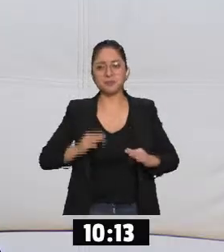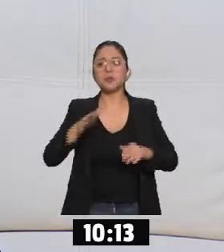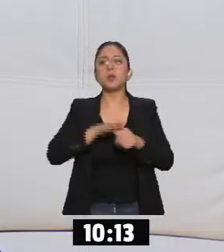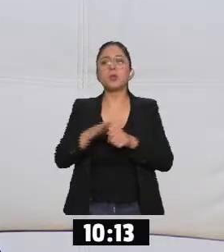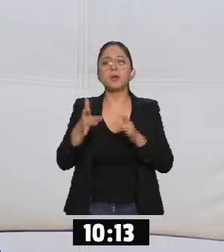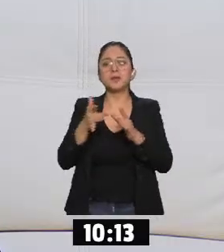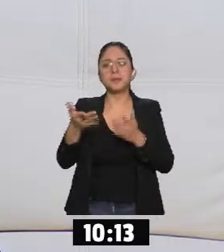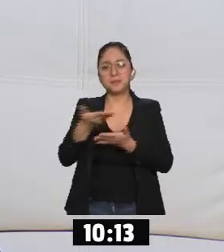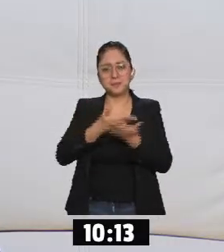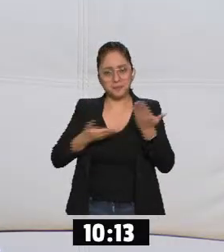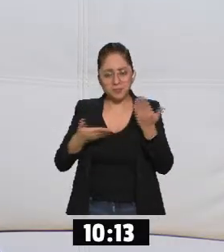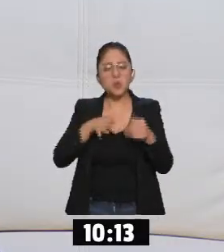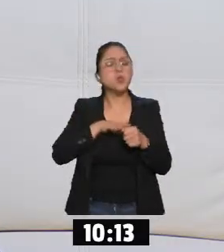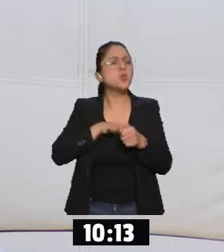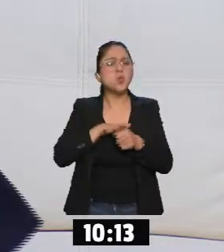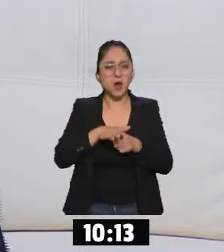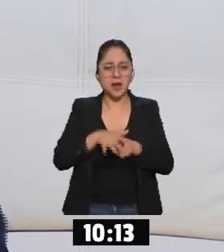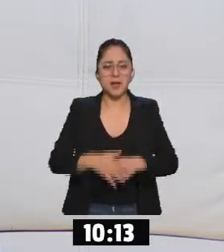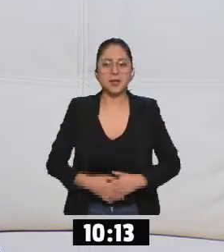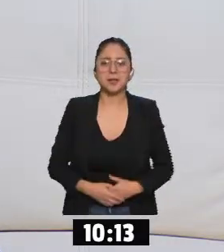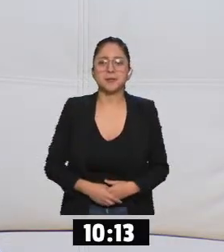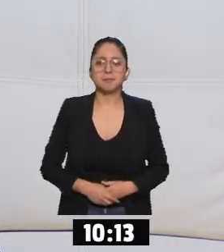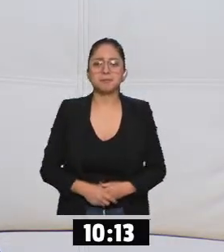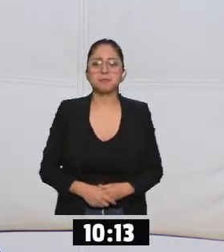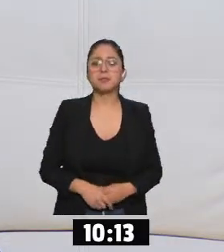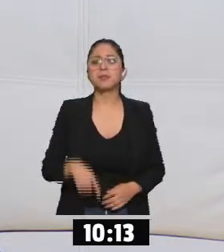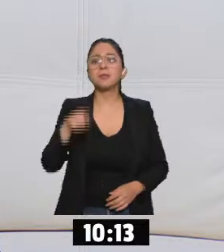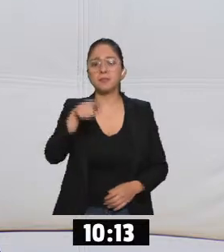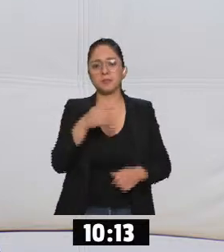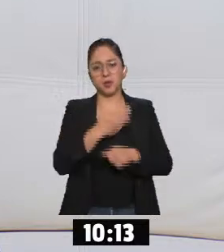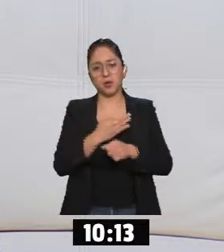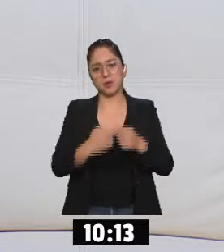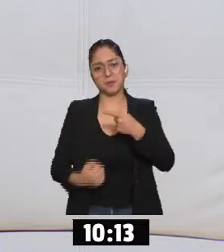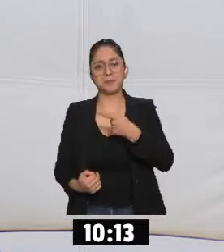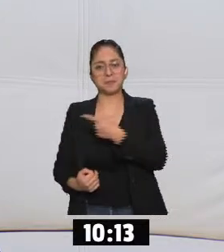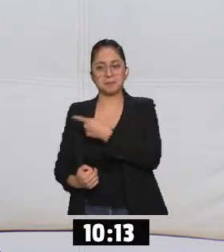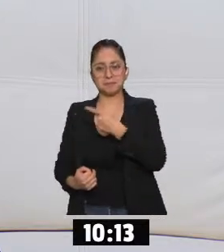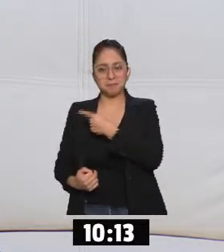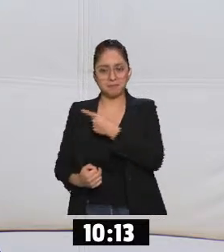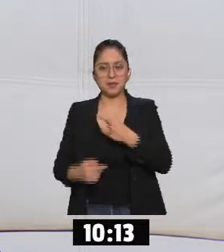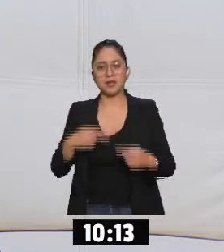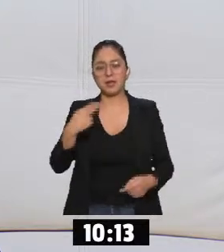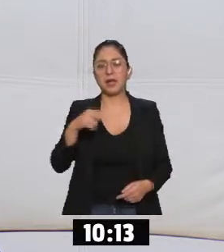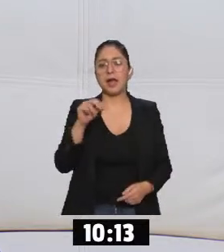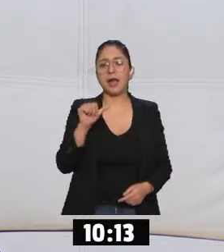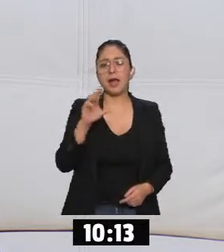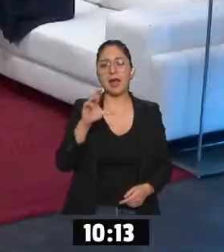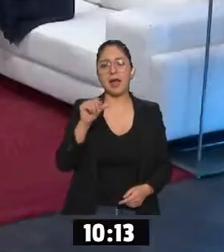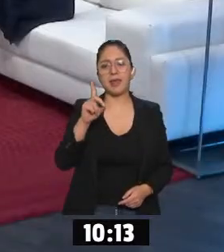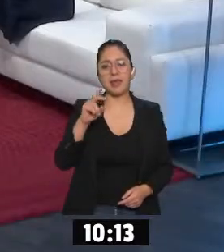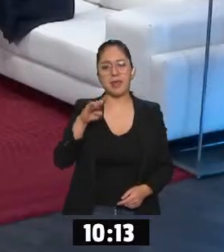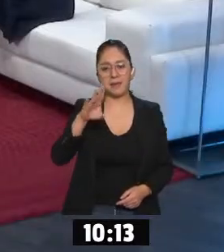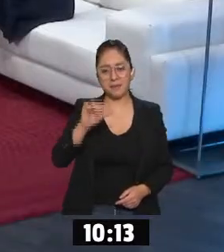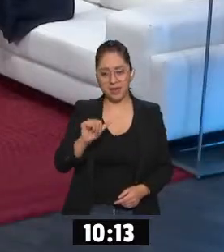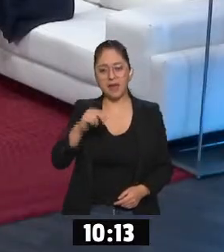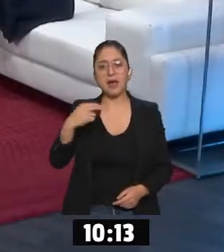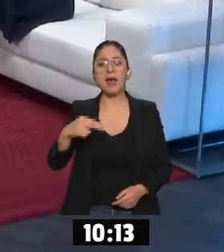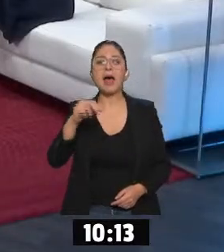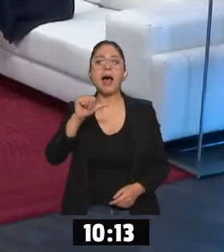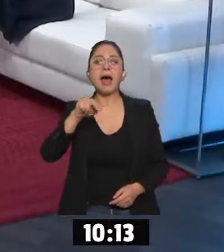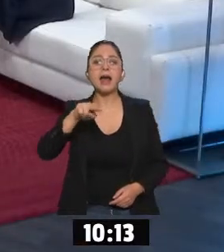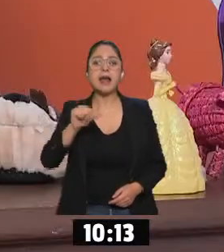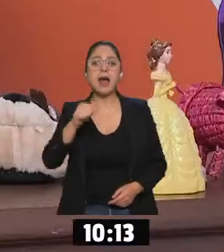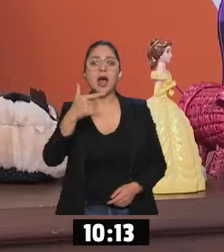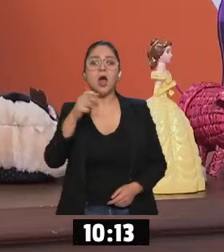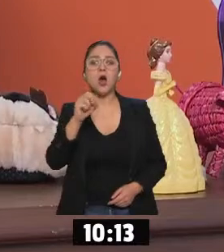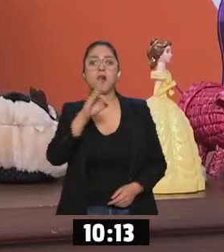son @Anagofin. En Facebook también estoy como Anagofin, y tengo una academia que se llama Academia Anagofin. Con doble F. Un mensaje a